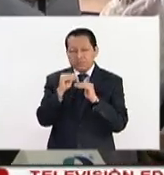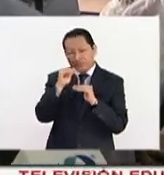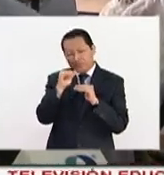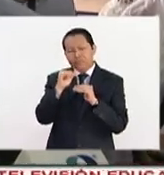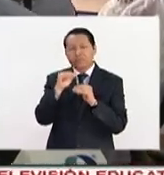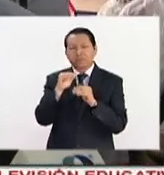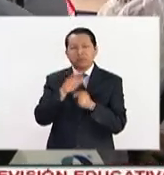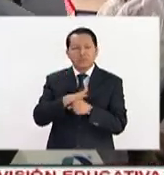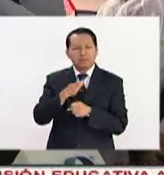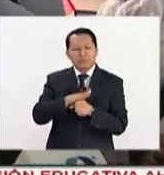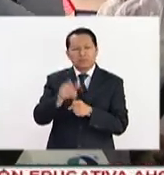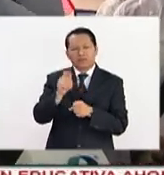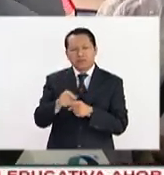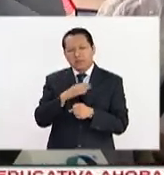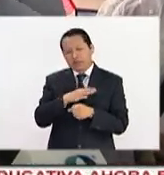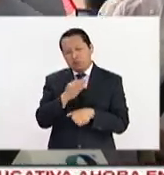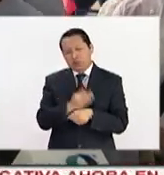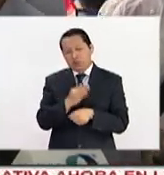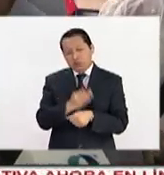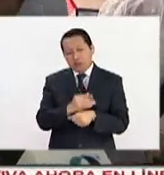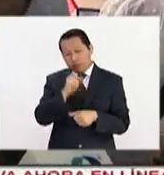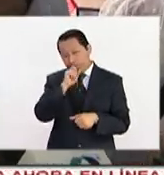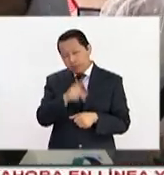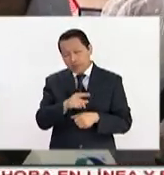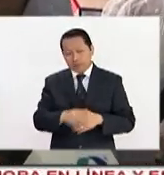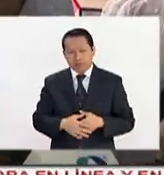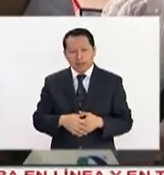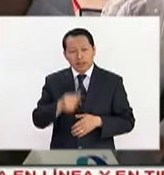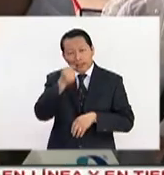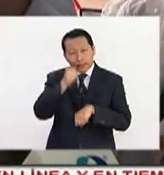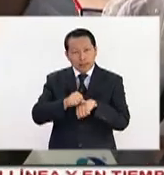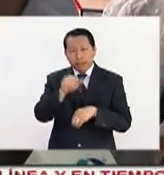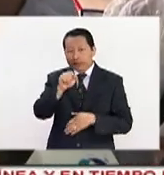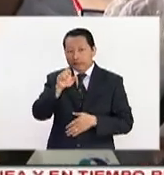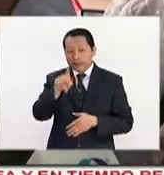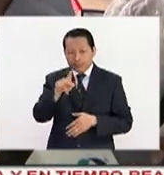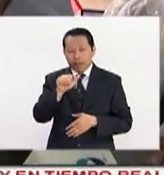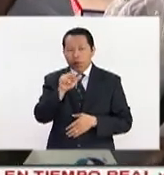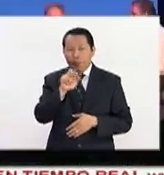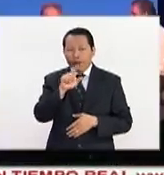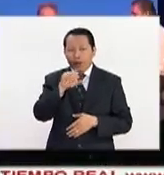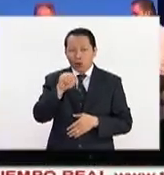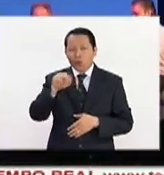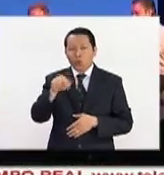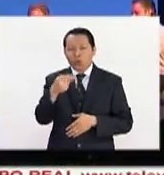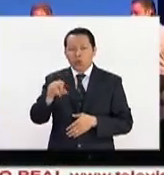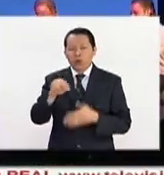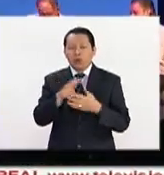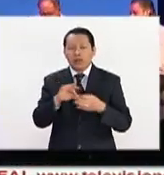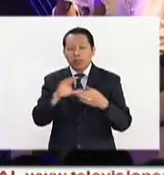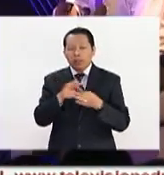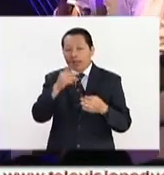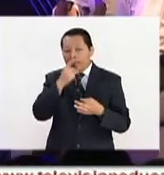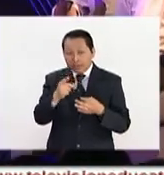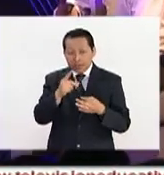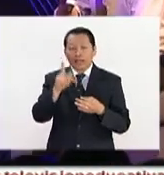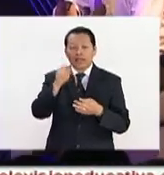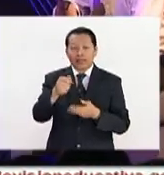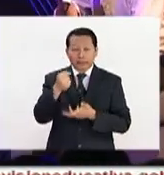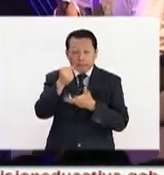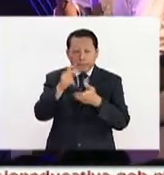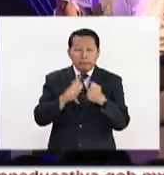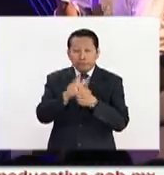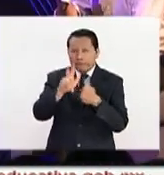pues son las condiciones que nos está tocando vivir actualmente. El secretario de Educación Pública, Aurelio Nuño, aseguró que no habrá recortes presupuestales